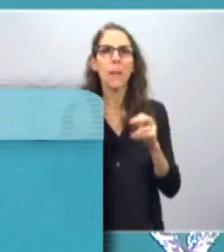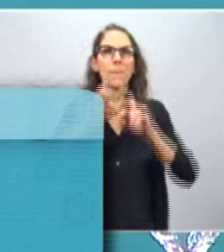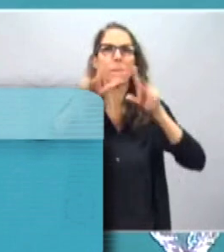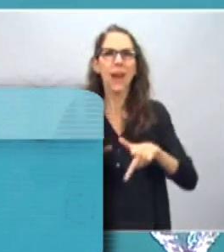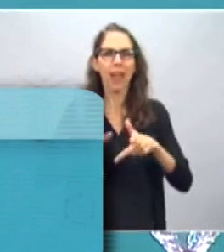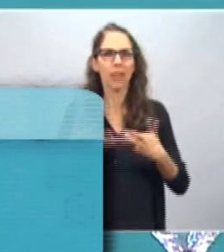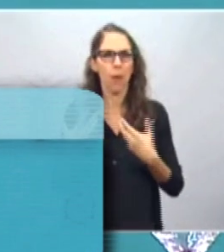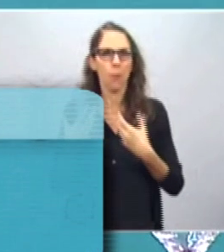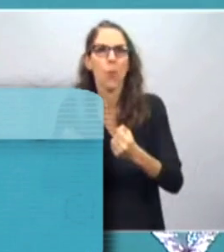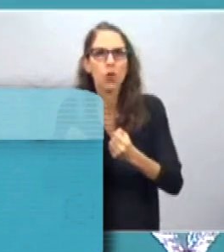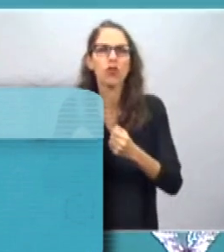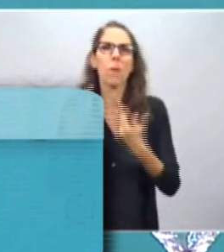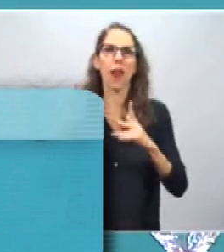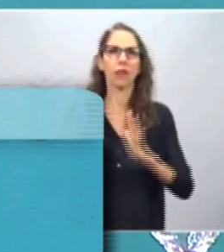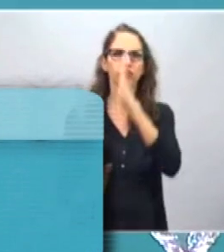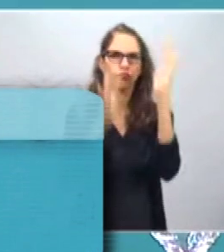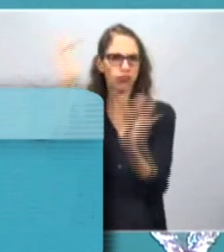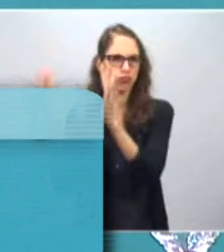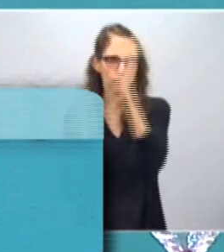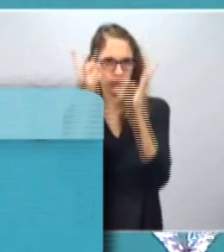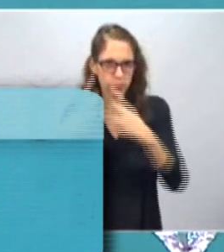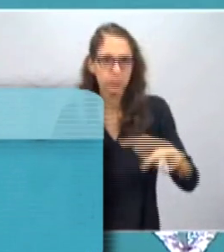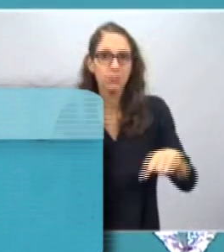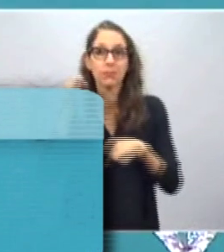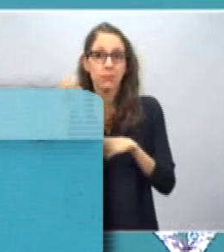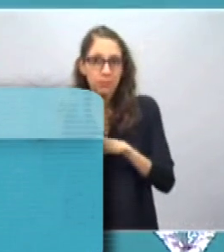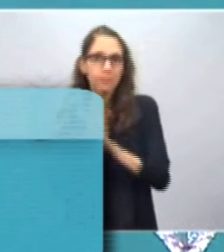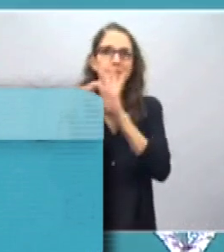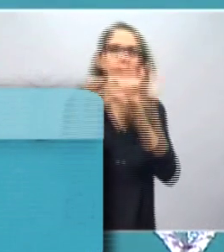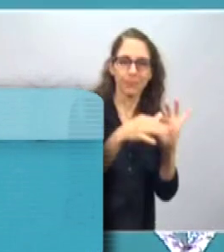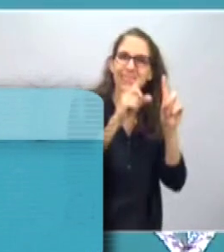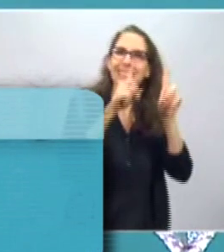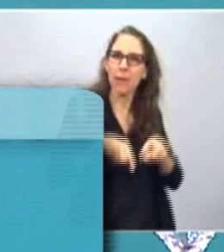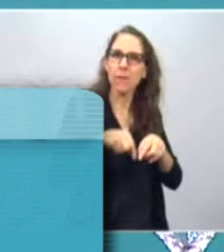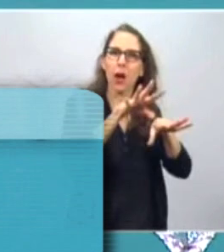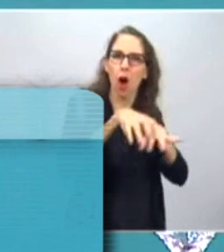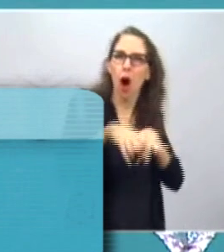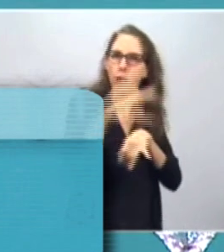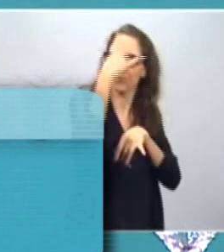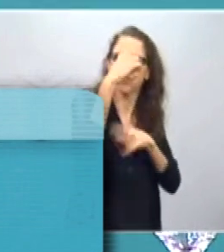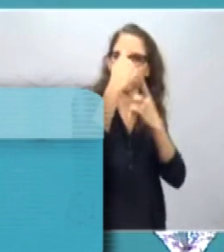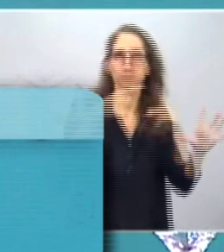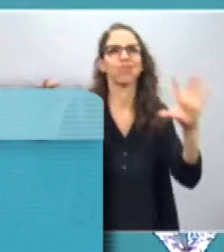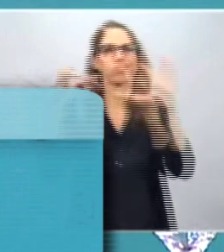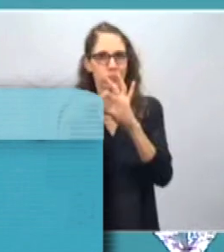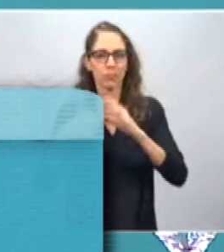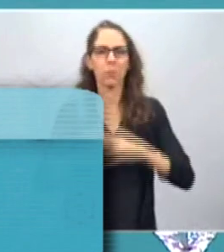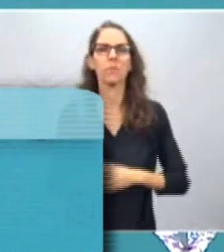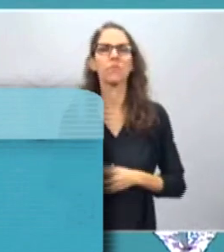incentivo a la actividad forestal, que se complementa con la producción agropecuaria. En este